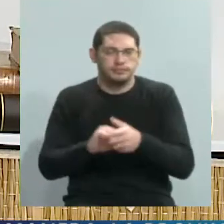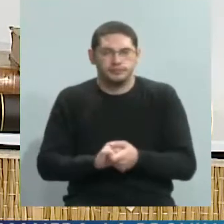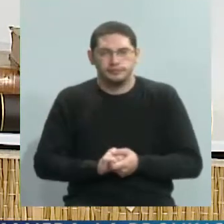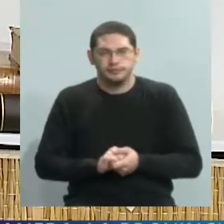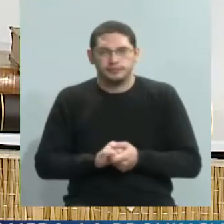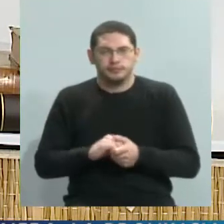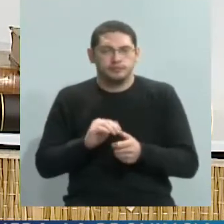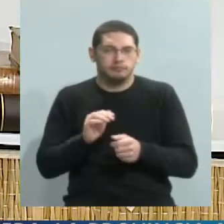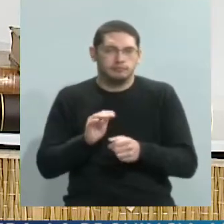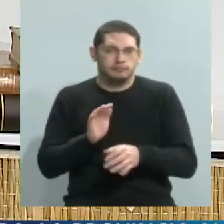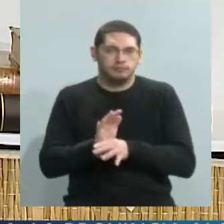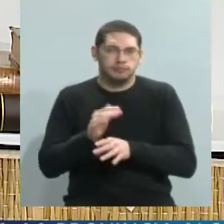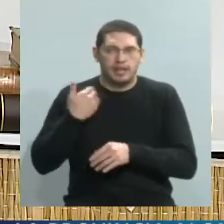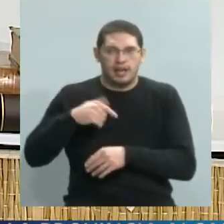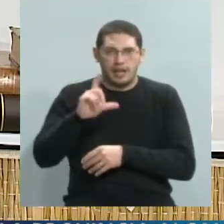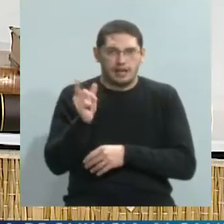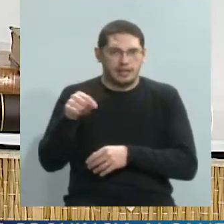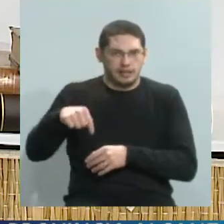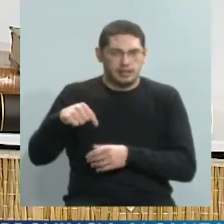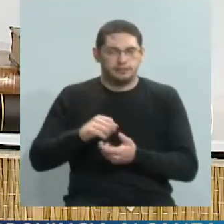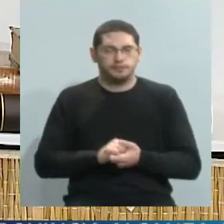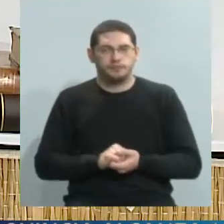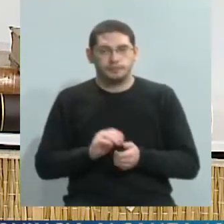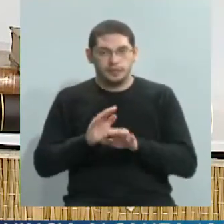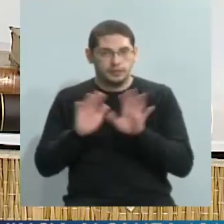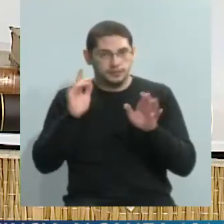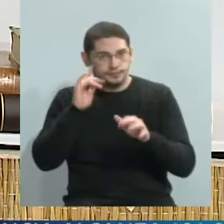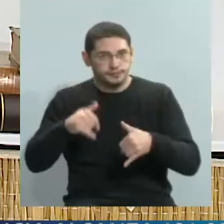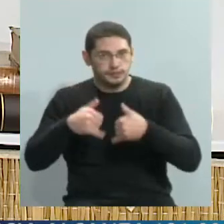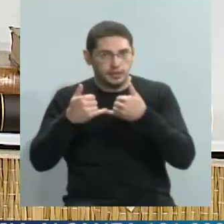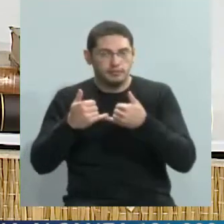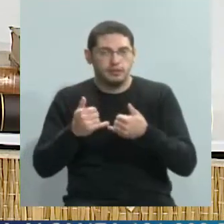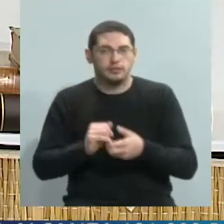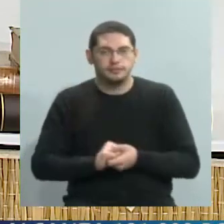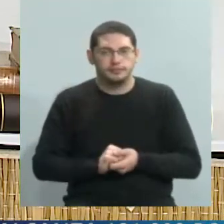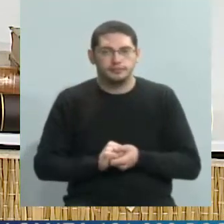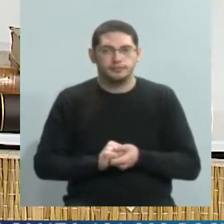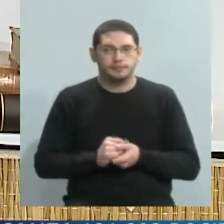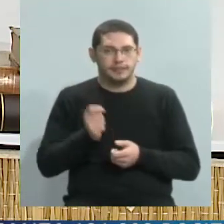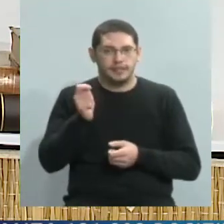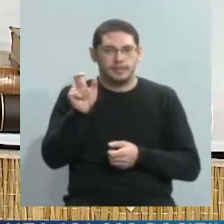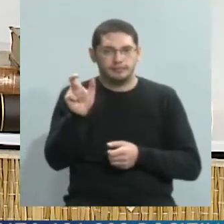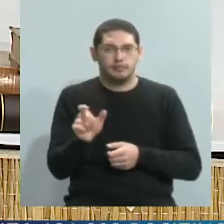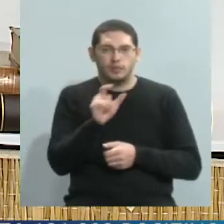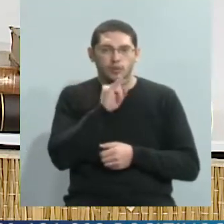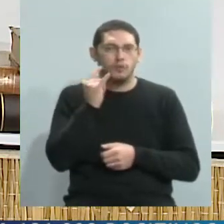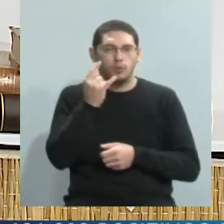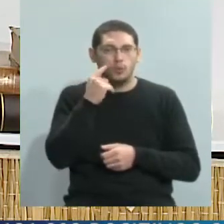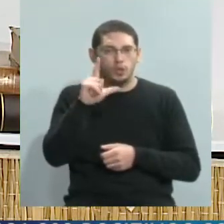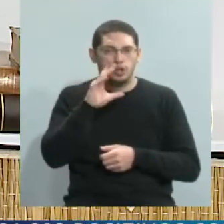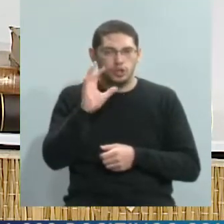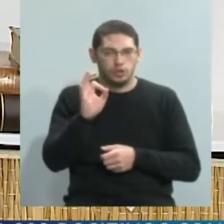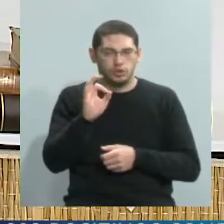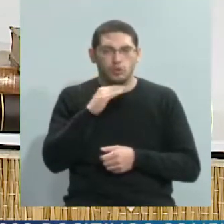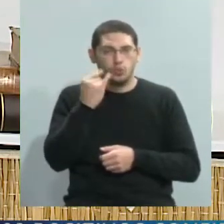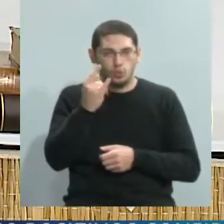muchísimo en nuestro país. Vamos a ver si podemos establecer nuevamente el contacto entonces con Julio para sacarnos todas esas